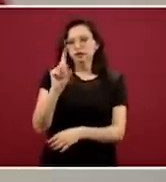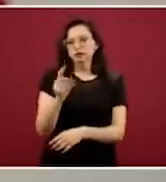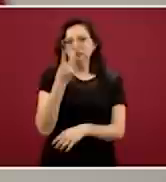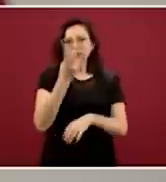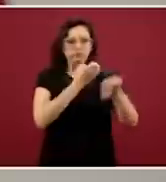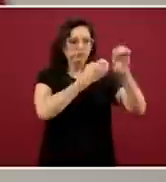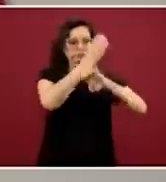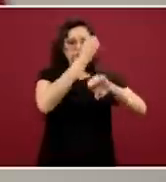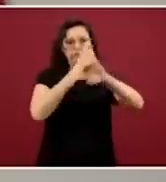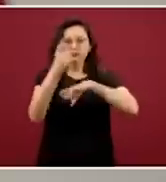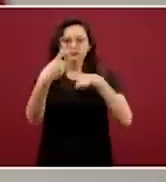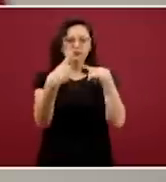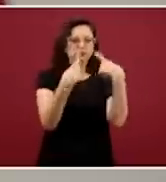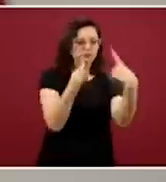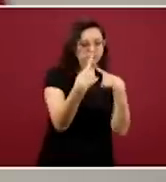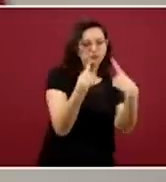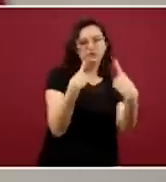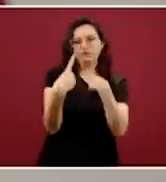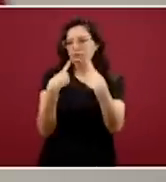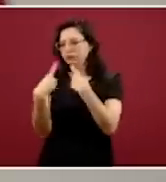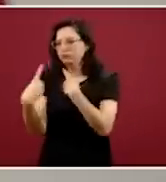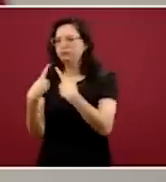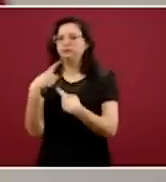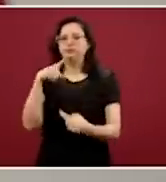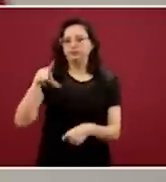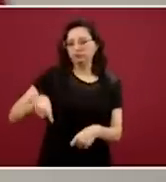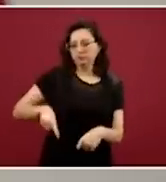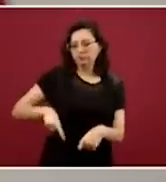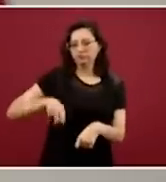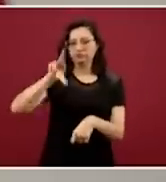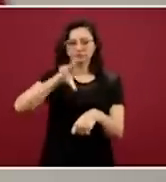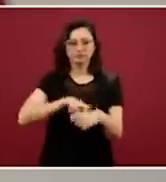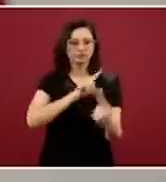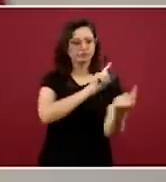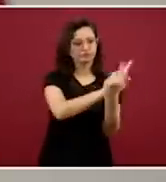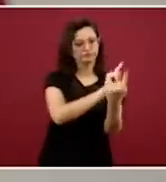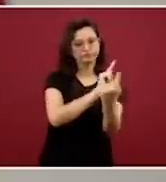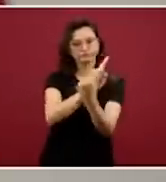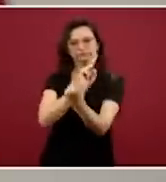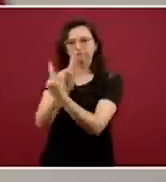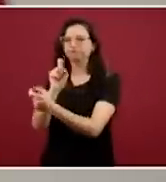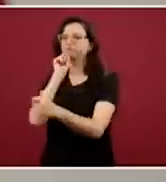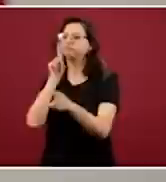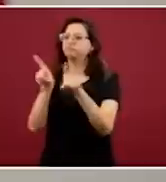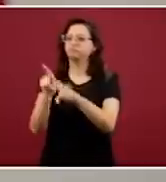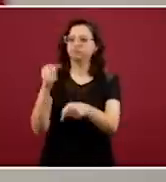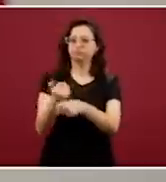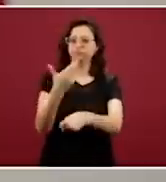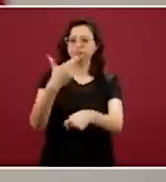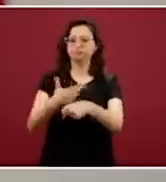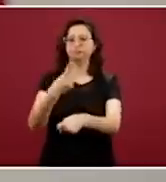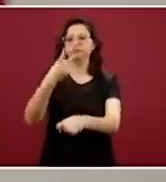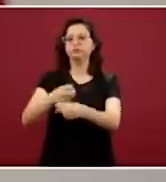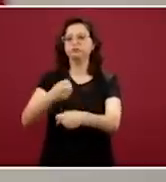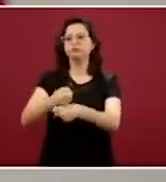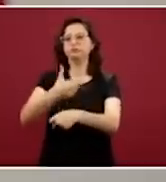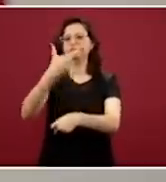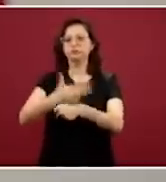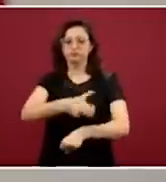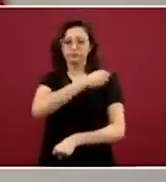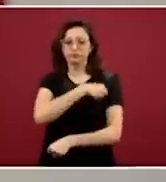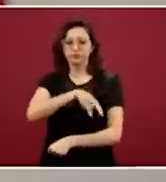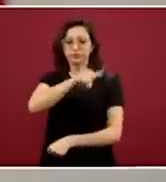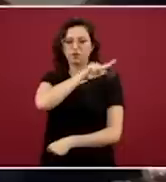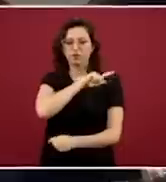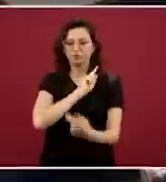de la República a través de sus gobernadores y gobernadoras y también de sus secretarias y secretarios de salud. Y esto